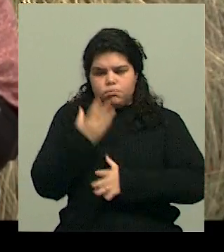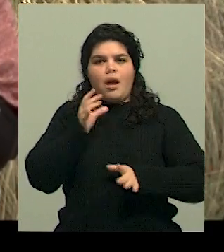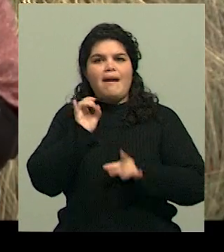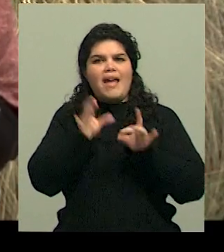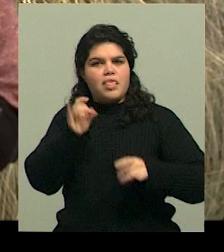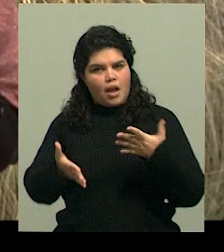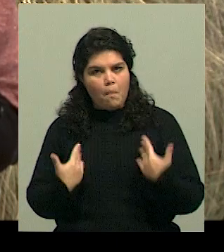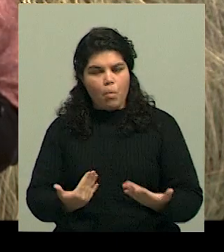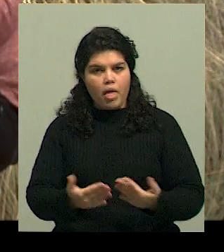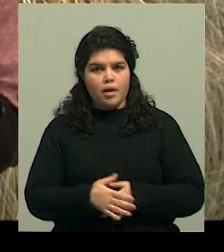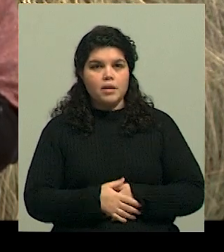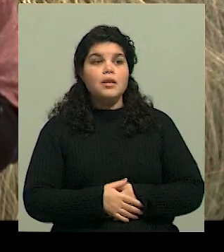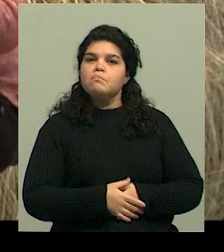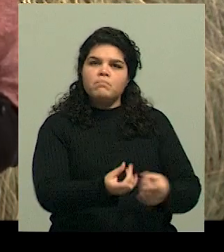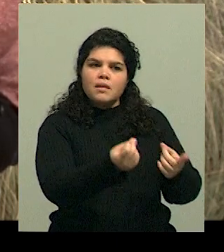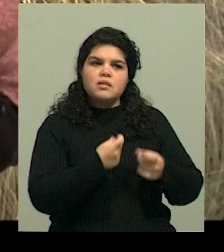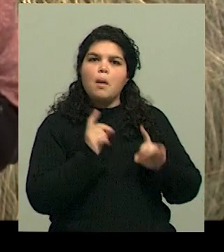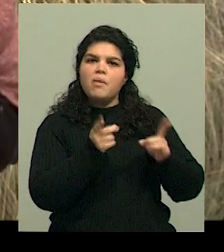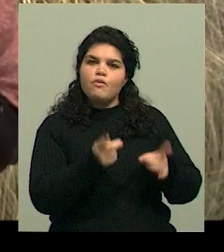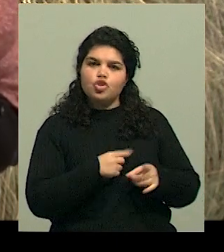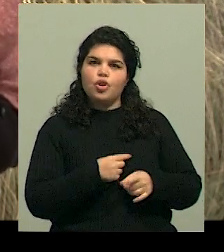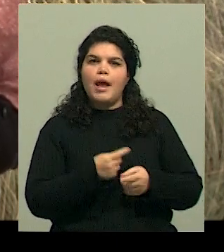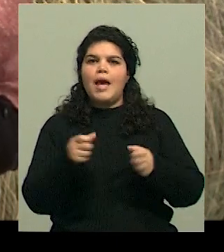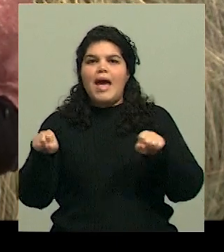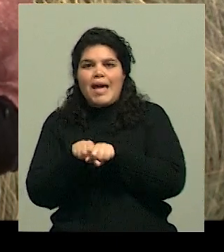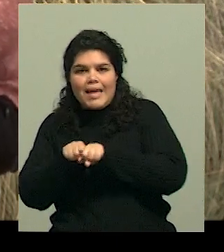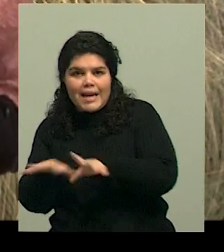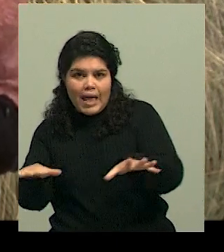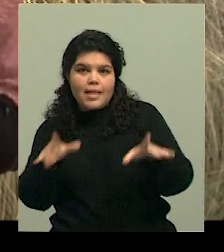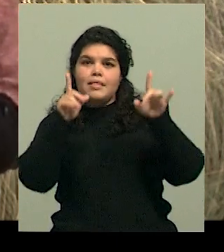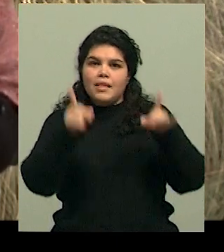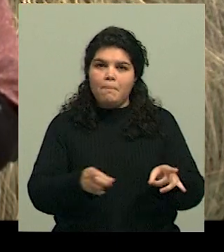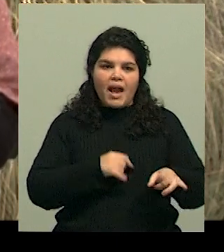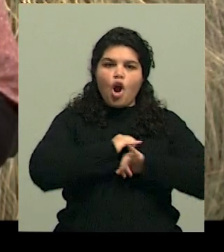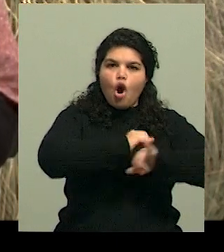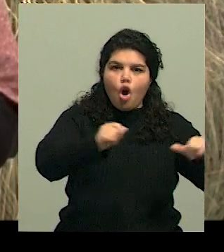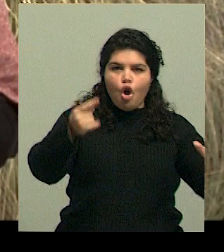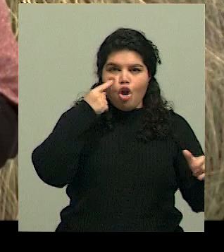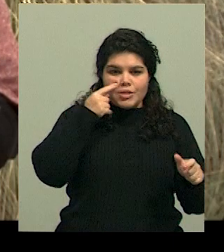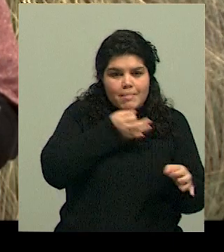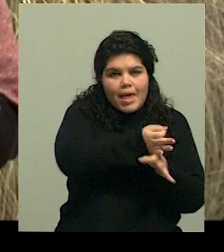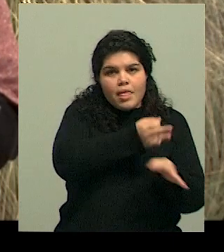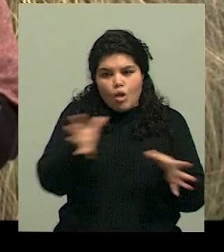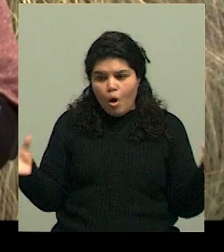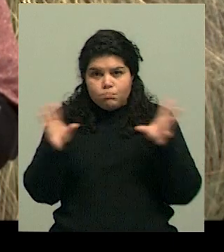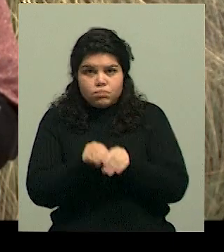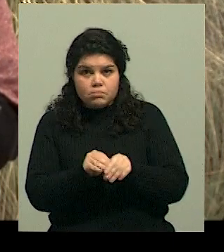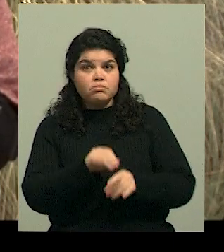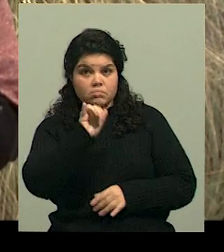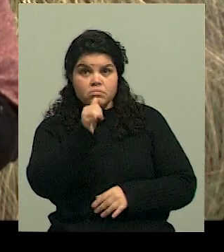transmitir este conocimiento con redes sociales incluidas. Sí, porque para transmitir,